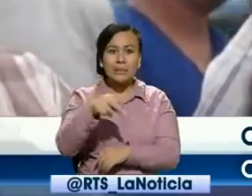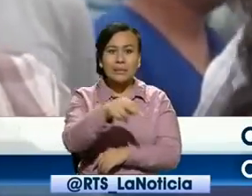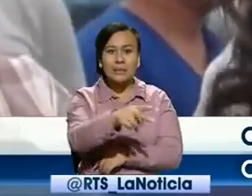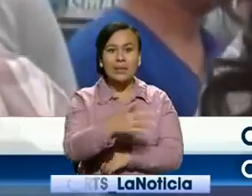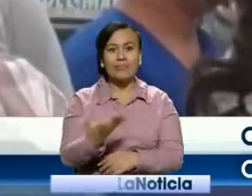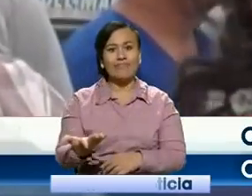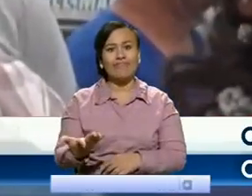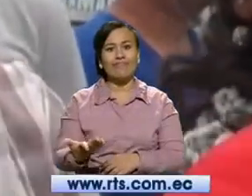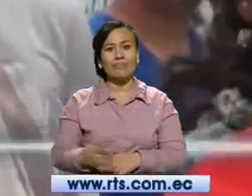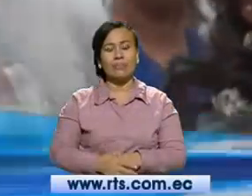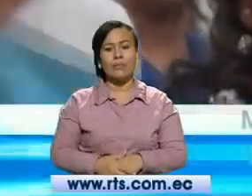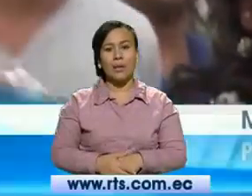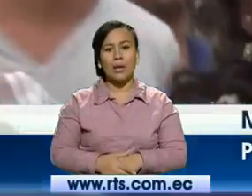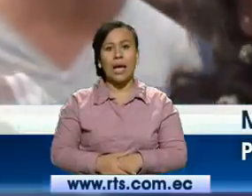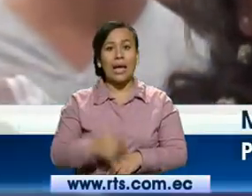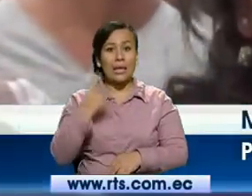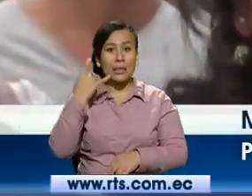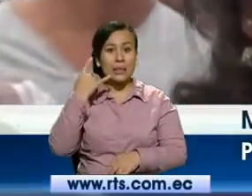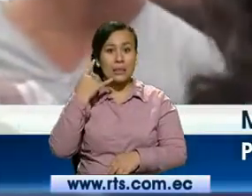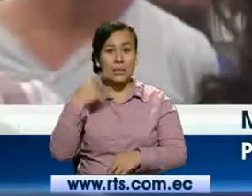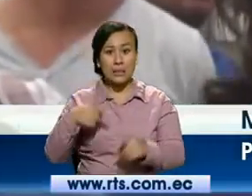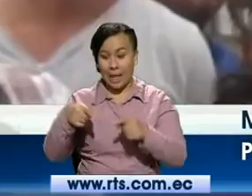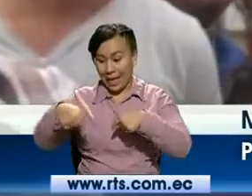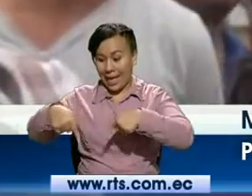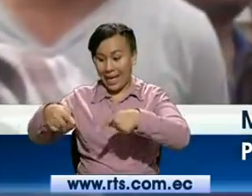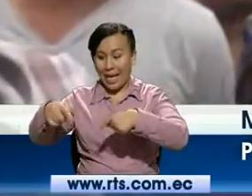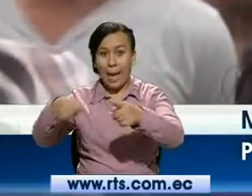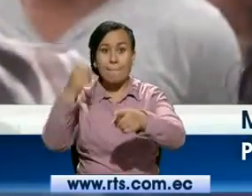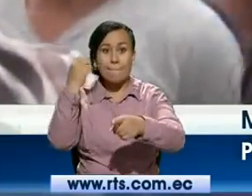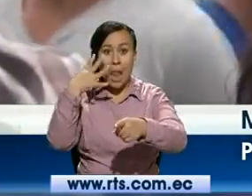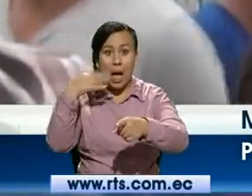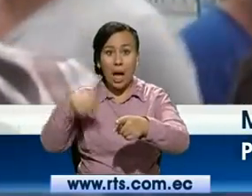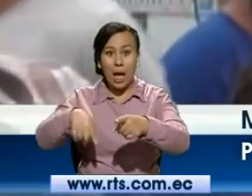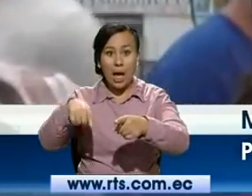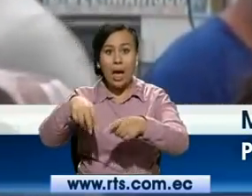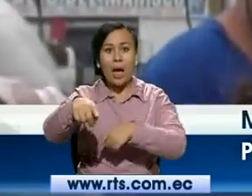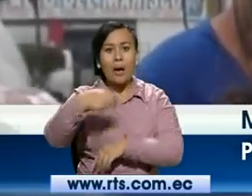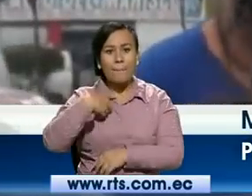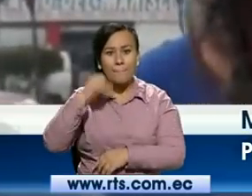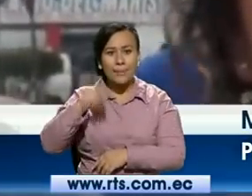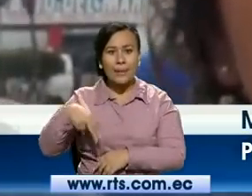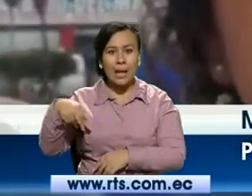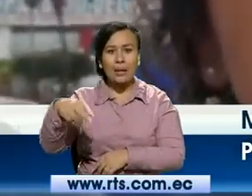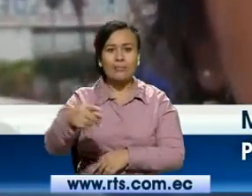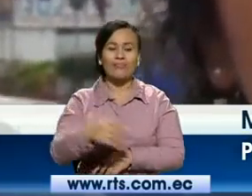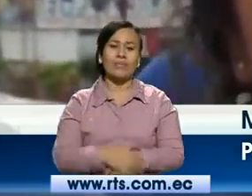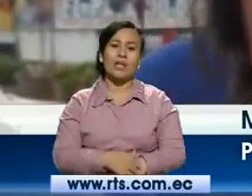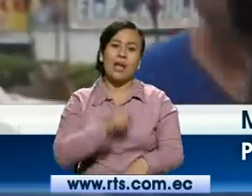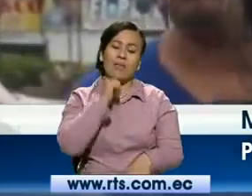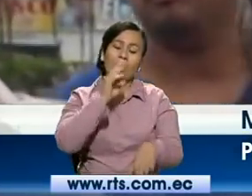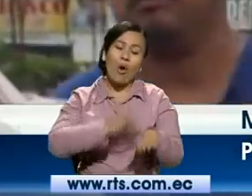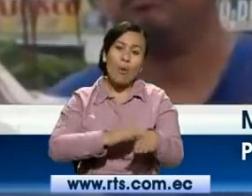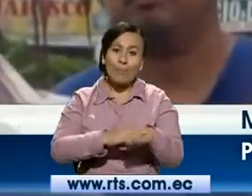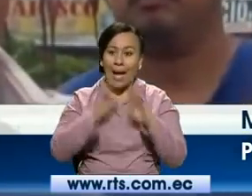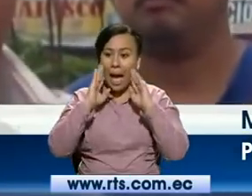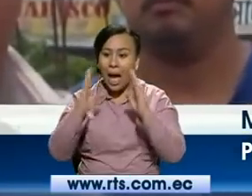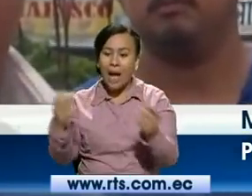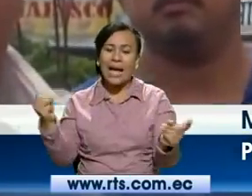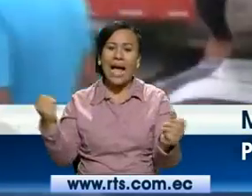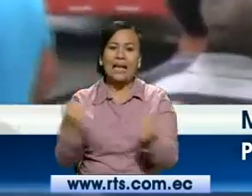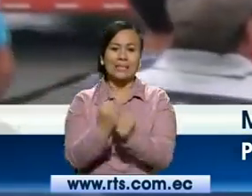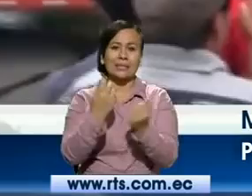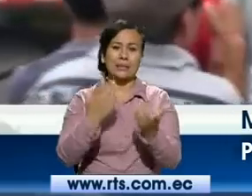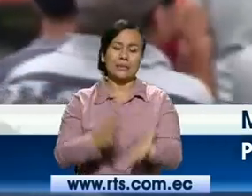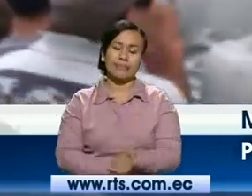cruzar, ¿no? Por eso hay las líneas blancas que son pintadas para uno poder cruzar. A veces por la imprudencia de uno mismo pasan los